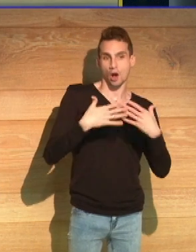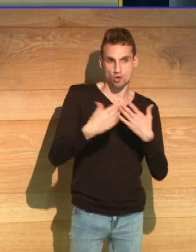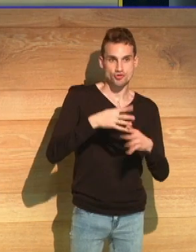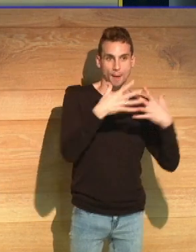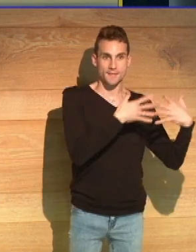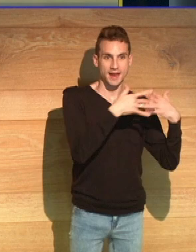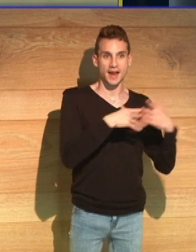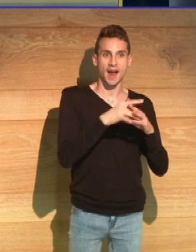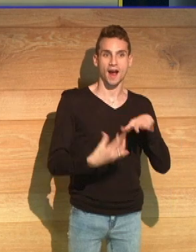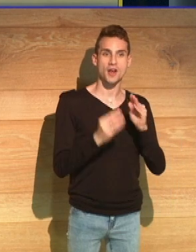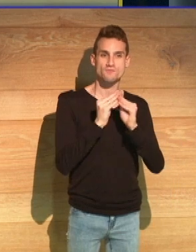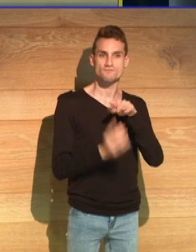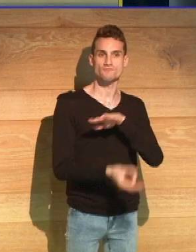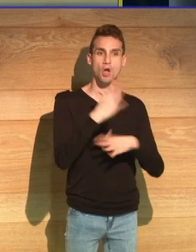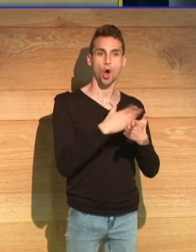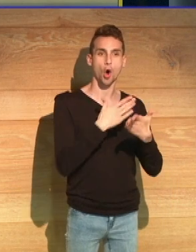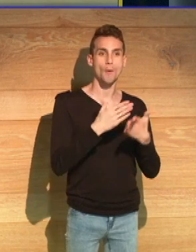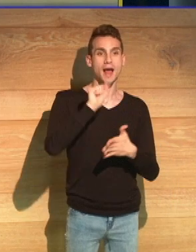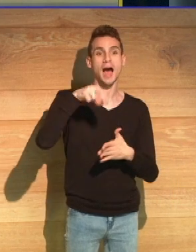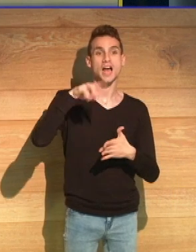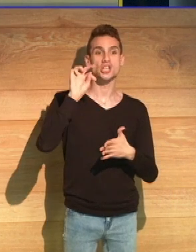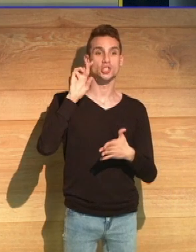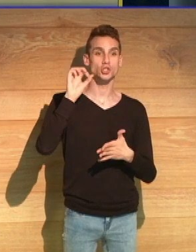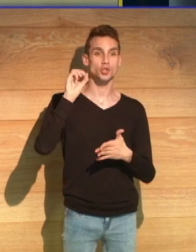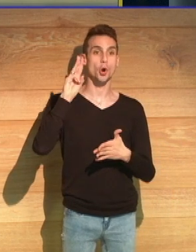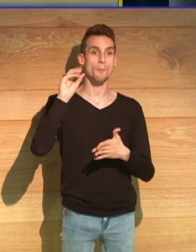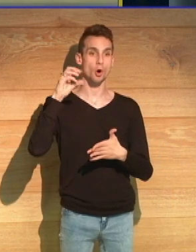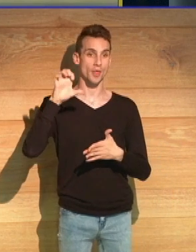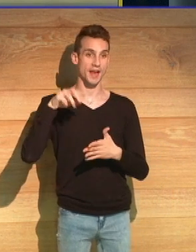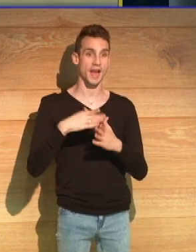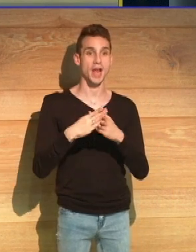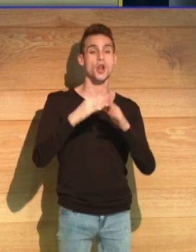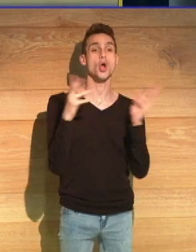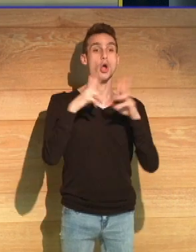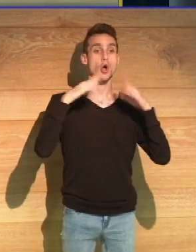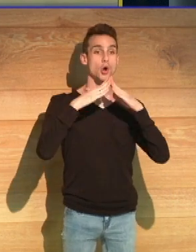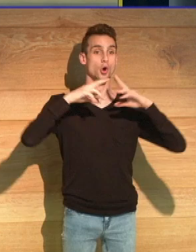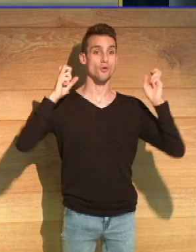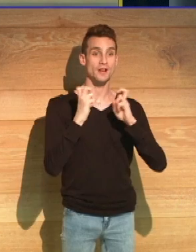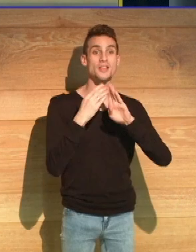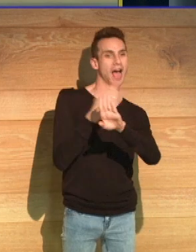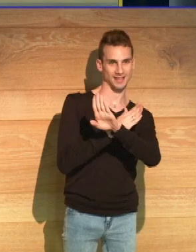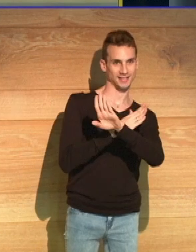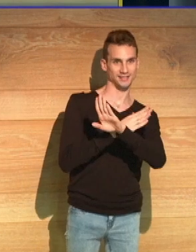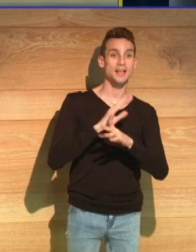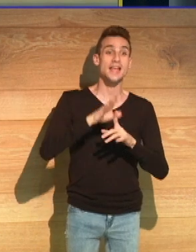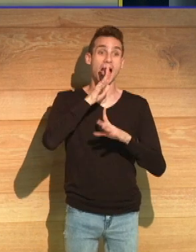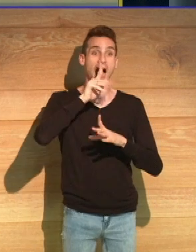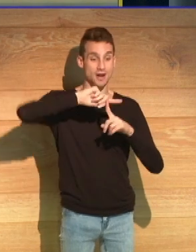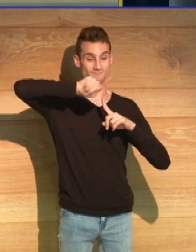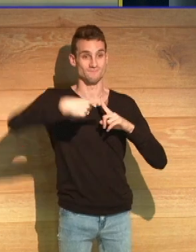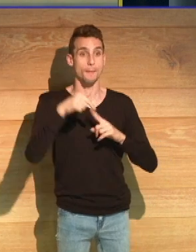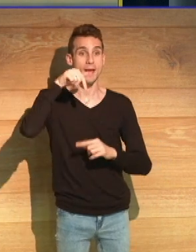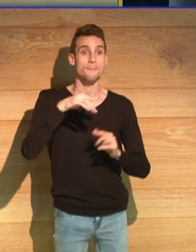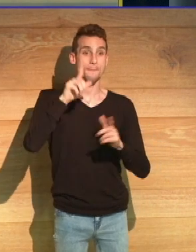que se estrenó en el Teatro de la Abadía poco antes del confinamiento y que vuelve ahora renovada este mes de